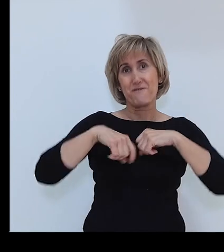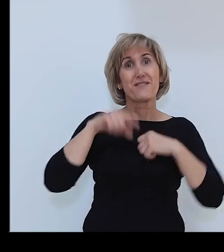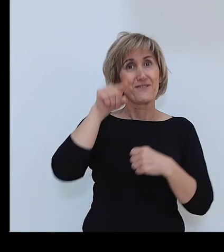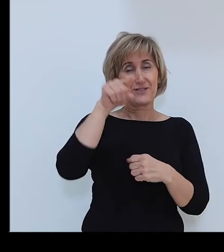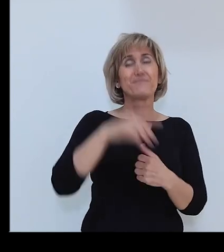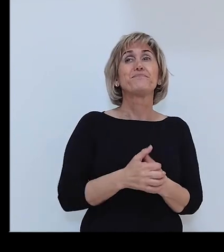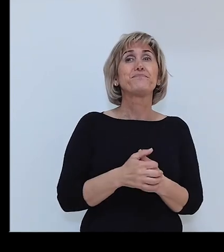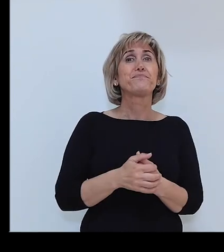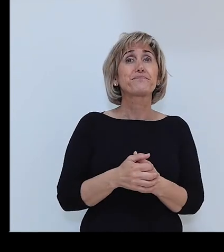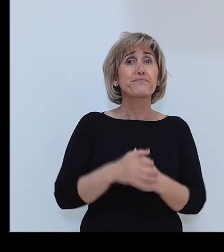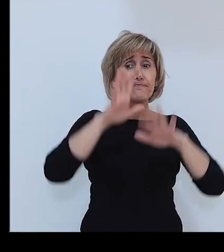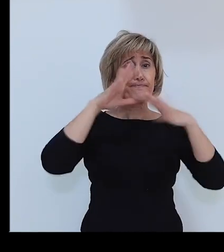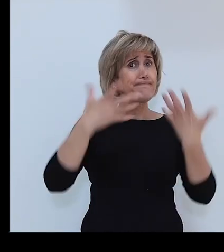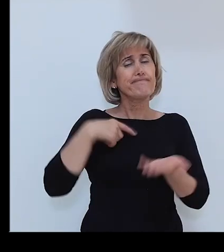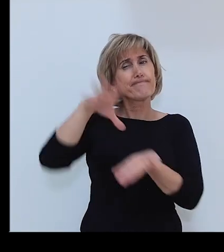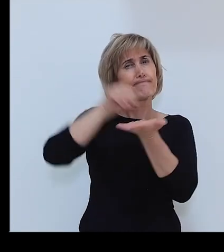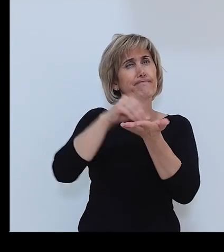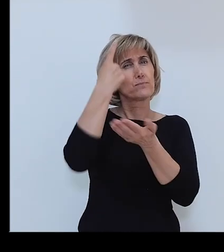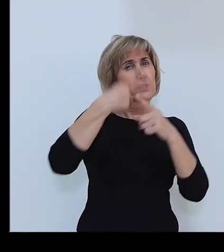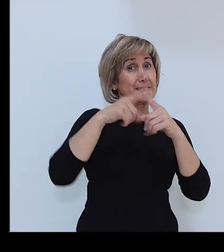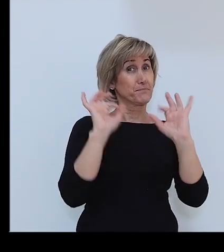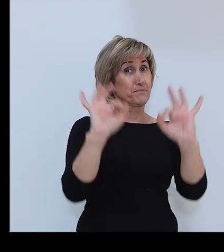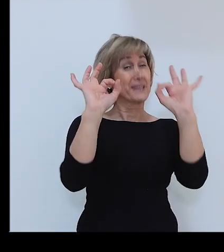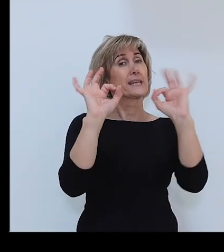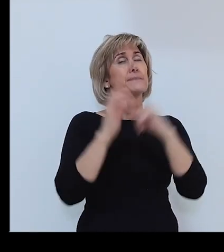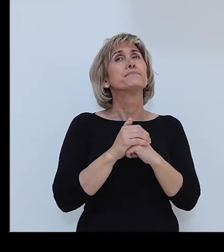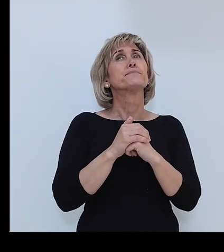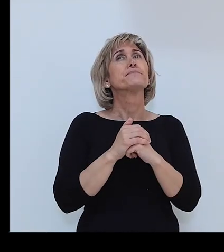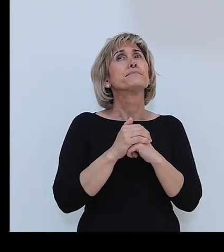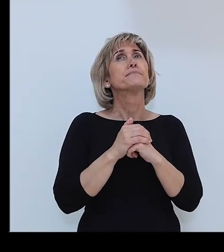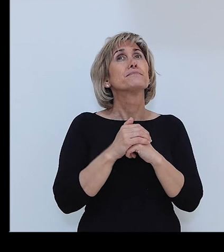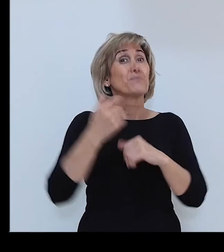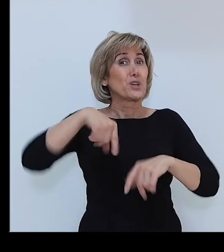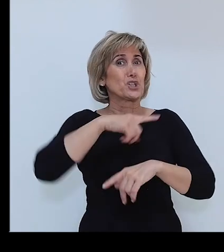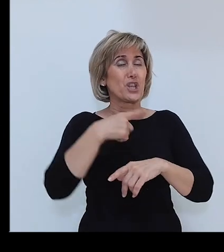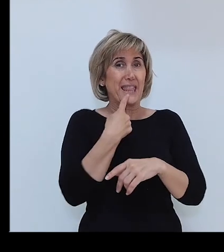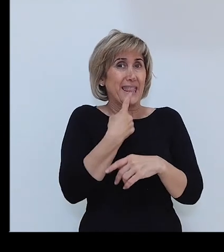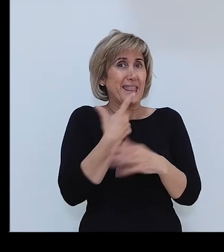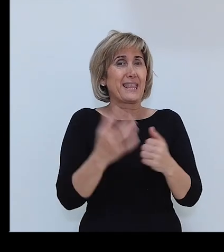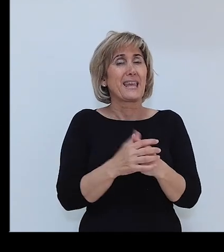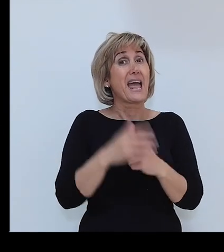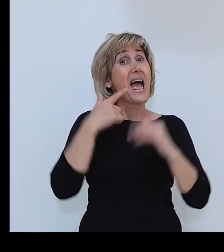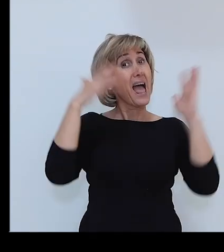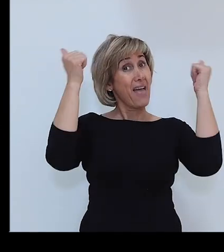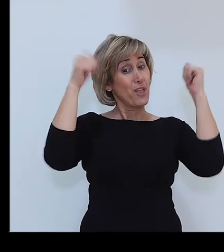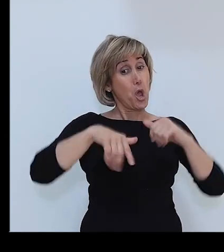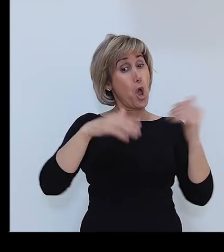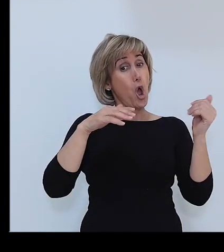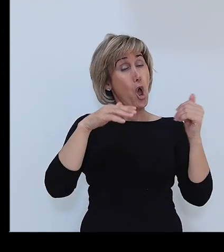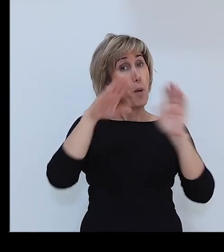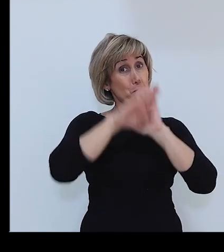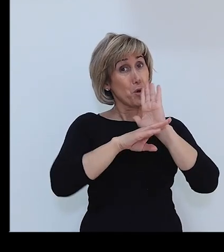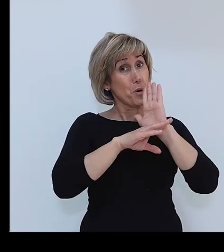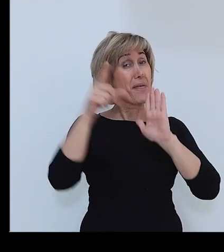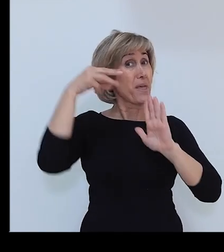pues muchísimas gracias. Claro que sí, muchísimas gracias. Estamos completamente de acuerdo. Entonces, ¿nos quedamos con